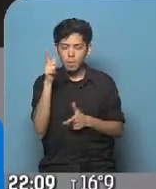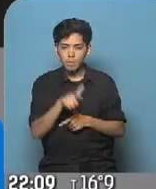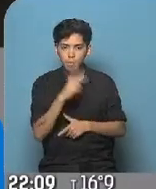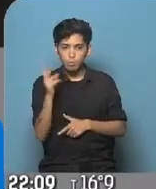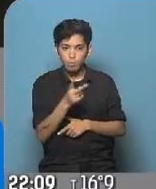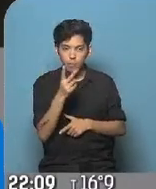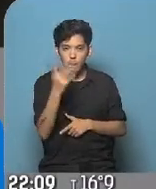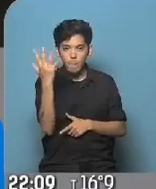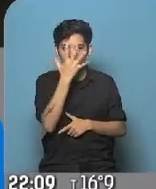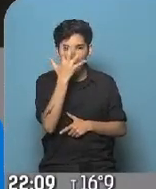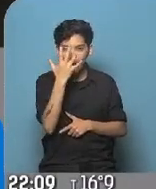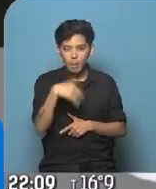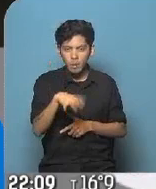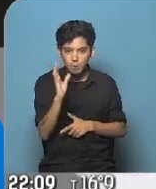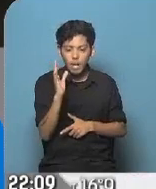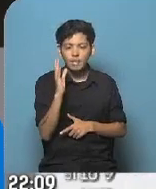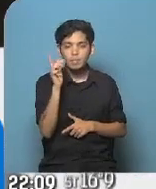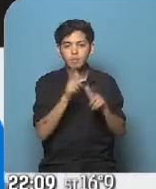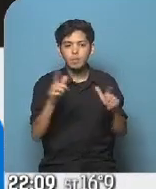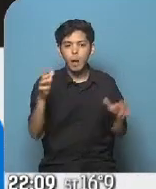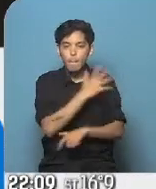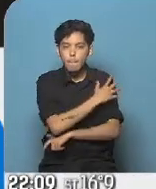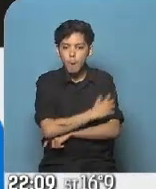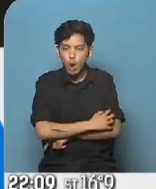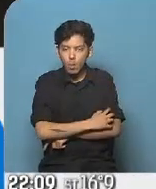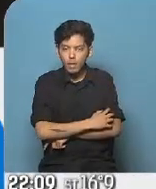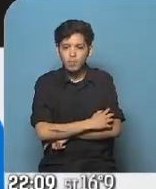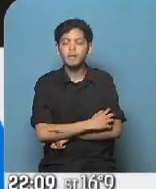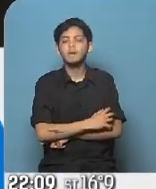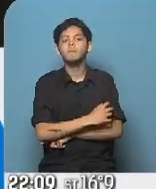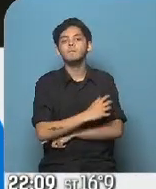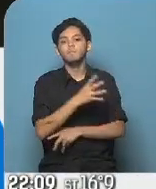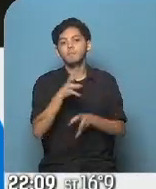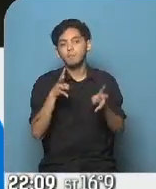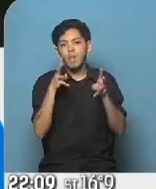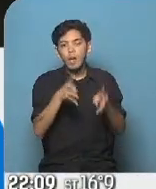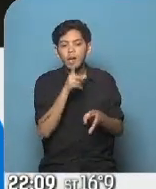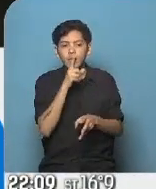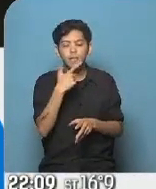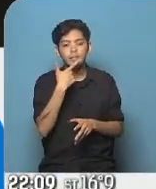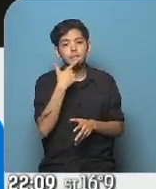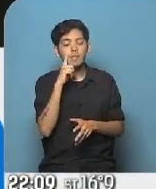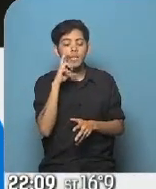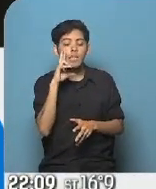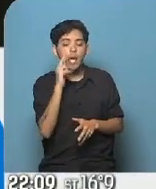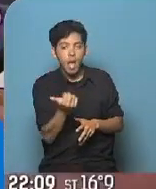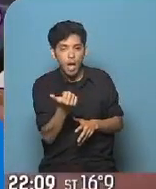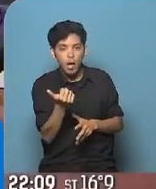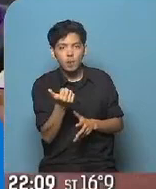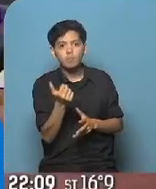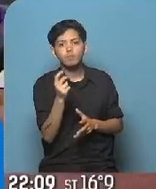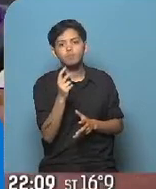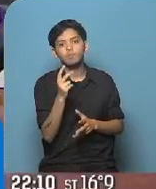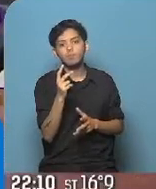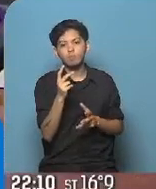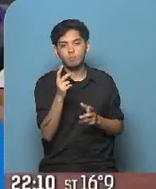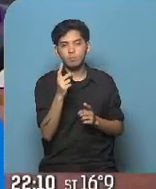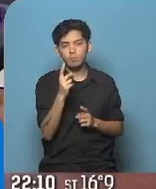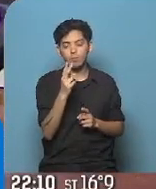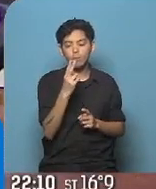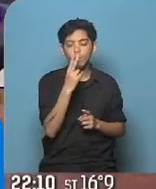son negros y personas más carenciadas. Las guerras en Siria devoraron una que lleva desde